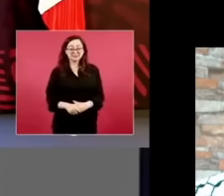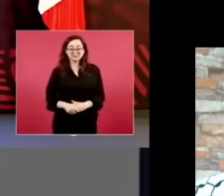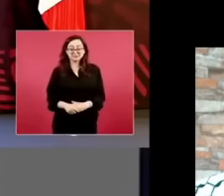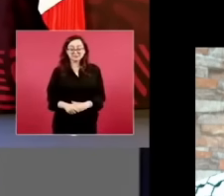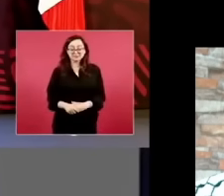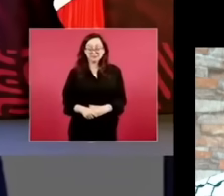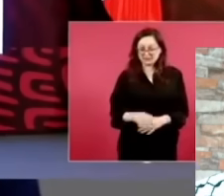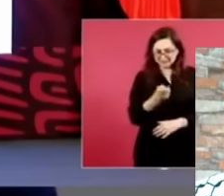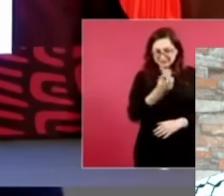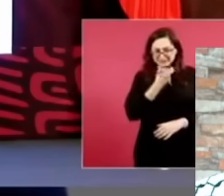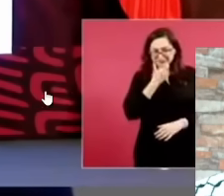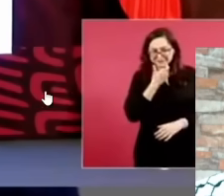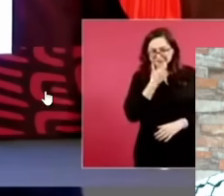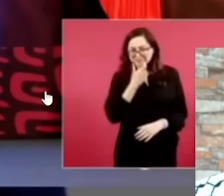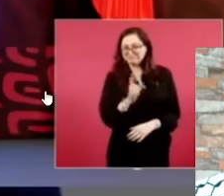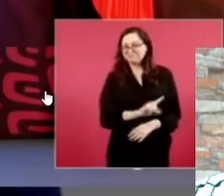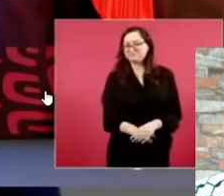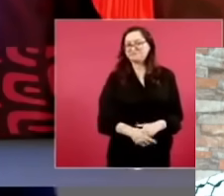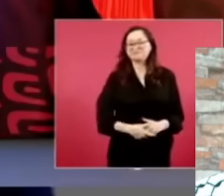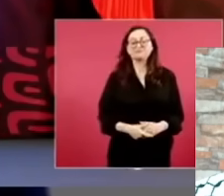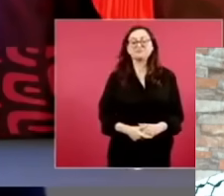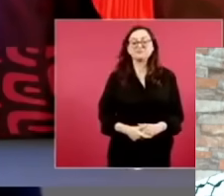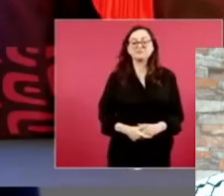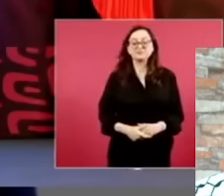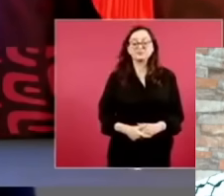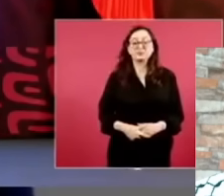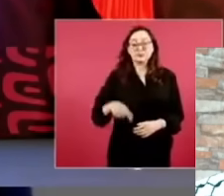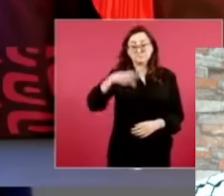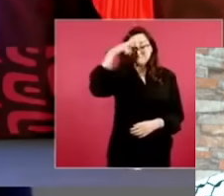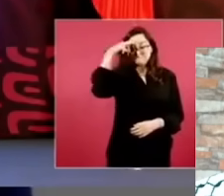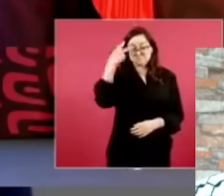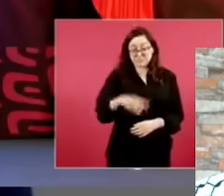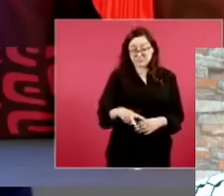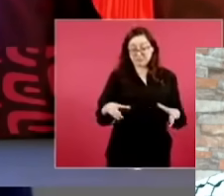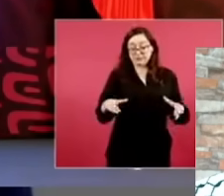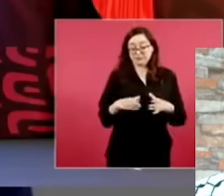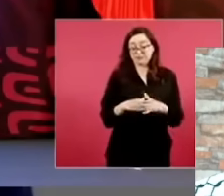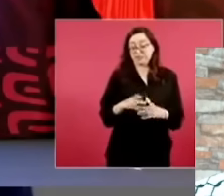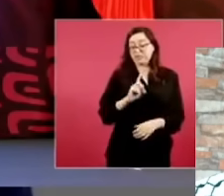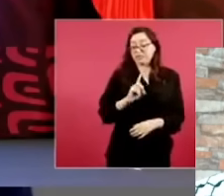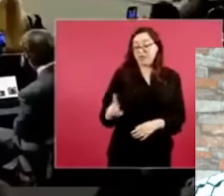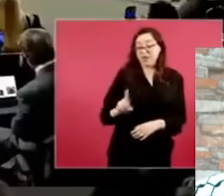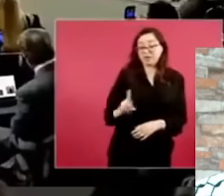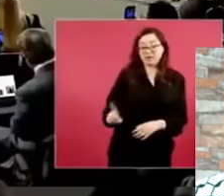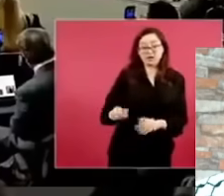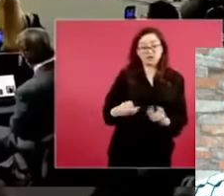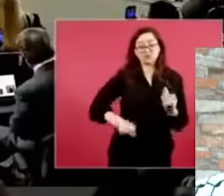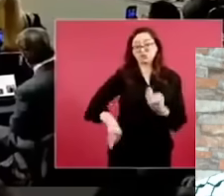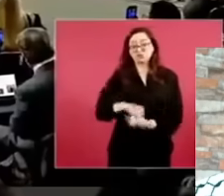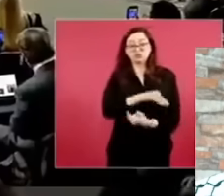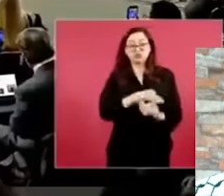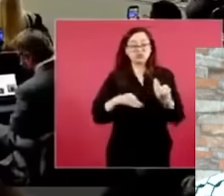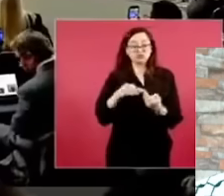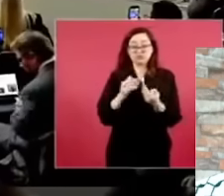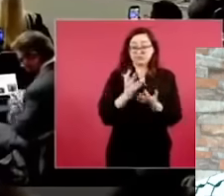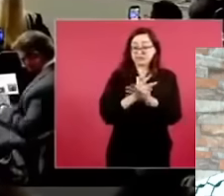todos los de derecha de México no de